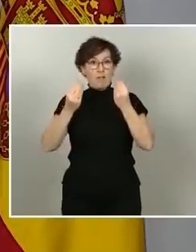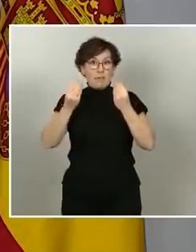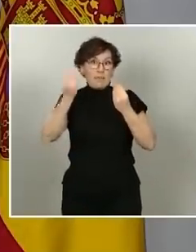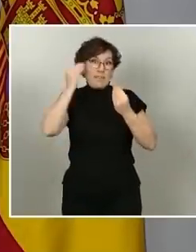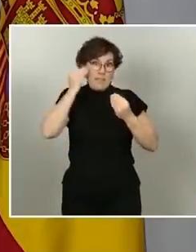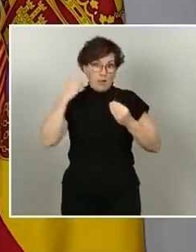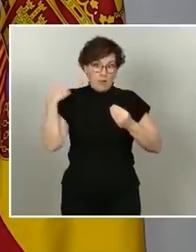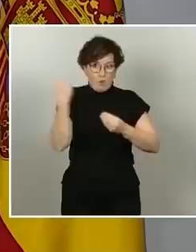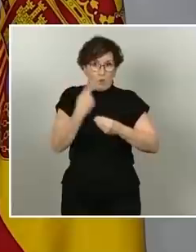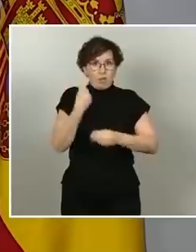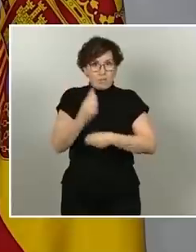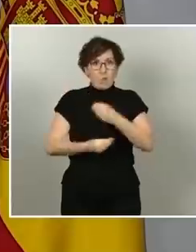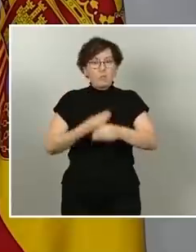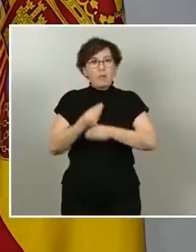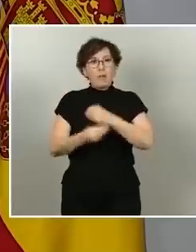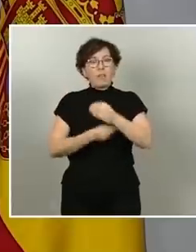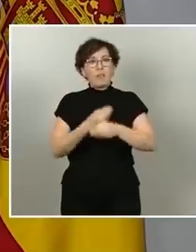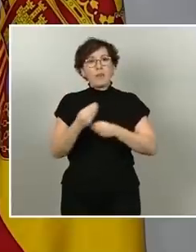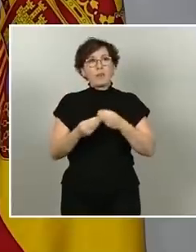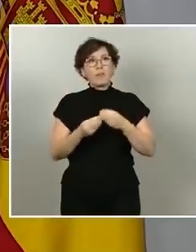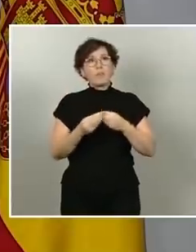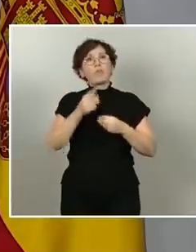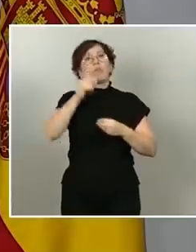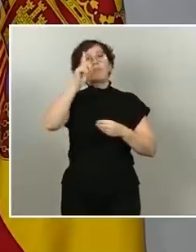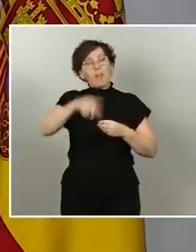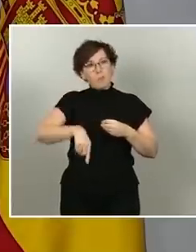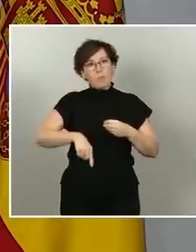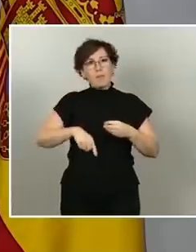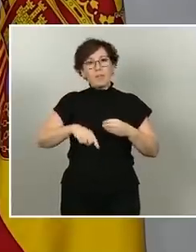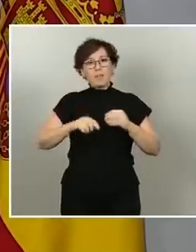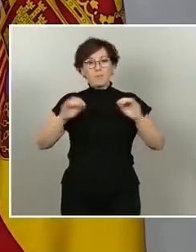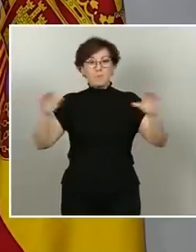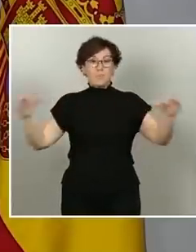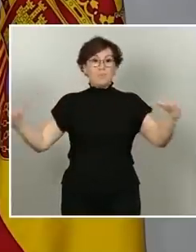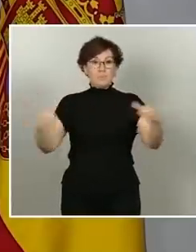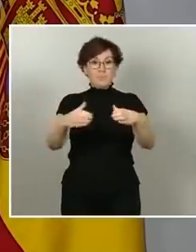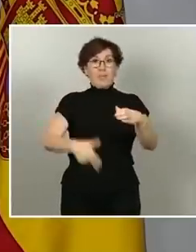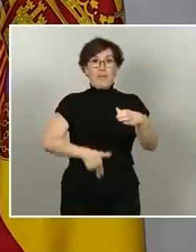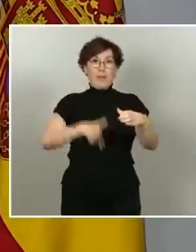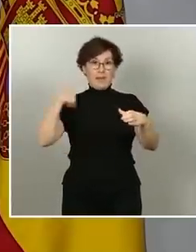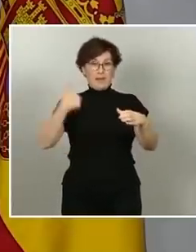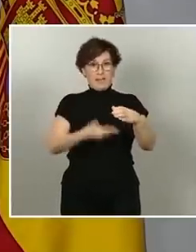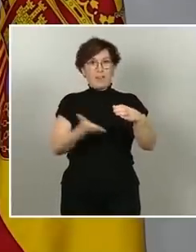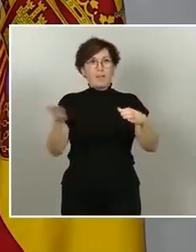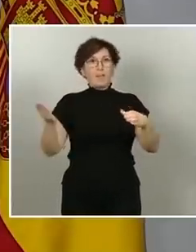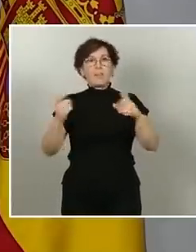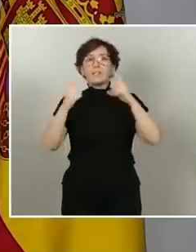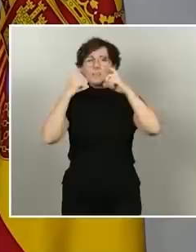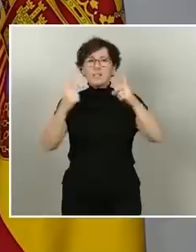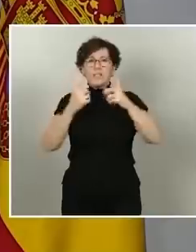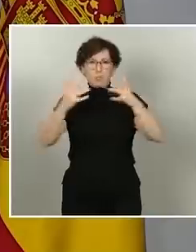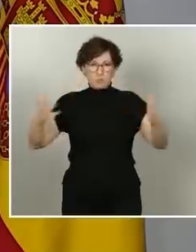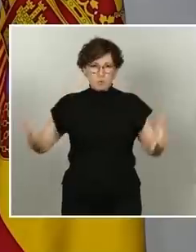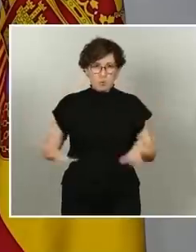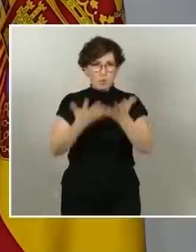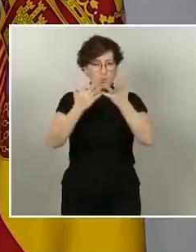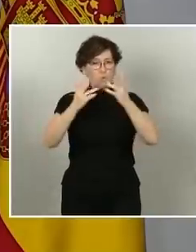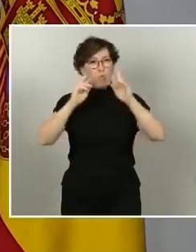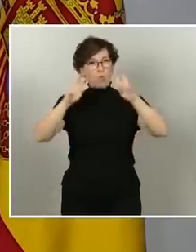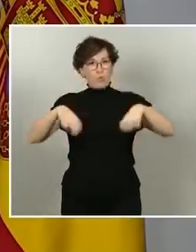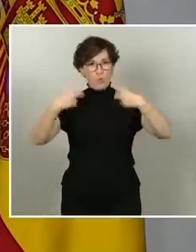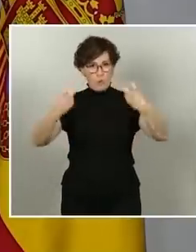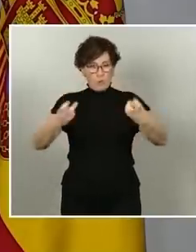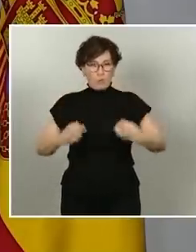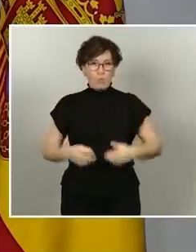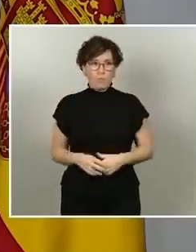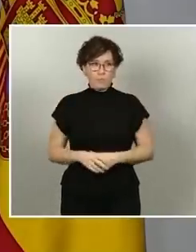de repente todo se acelera y hay que preguntarse por qué, y no sale muy bien